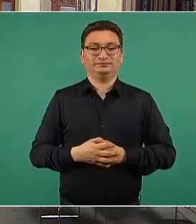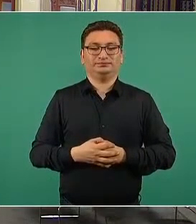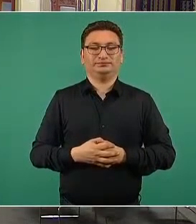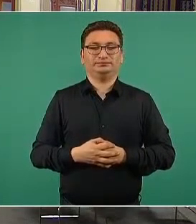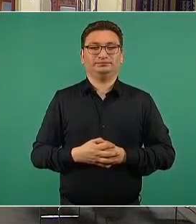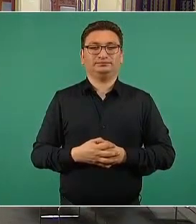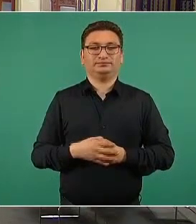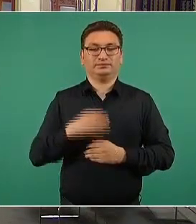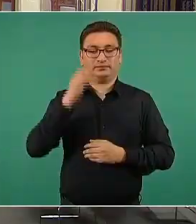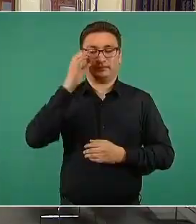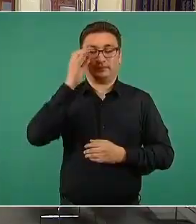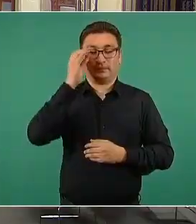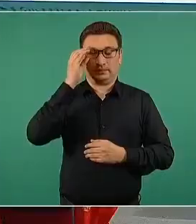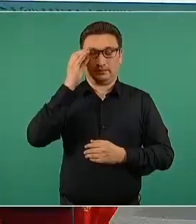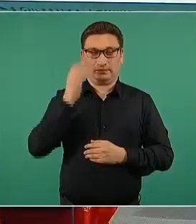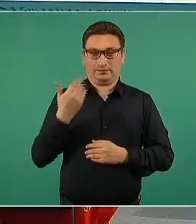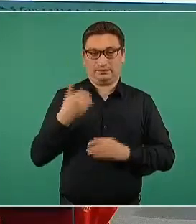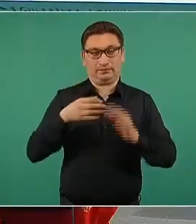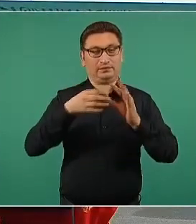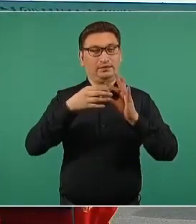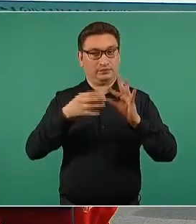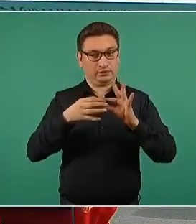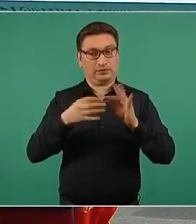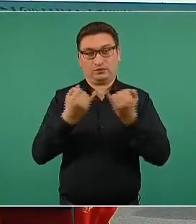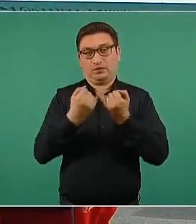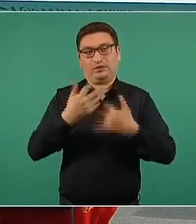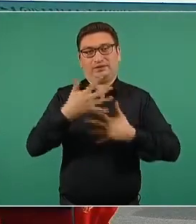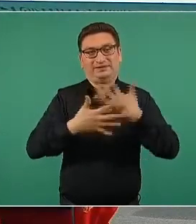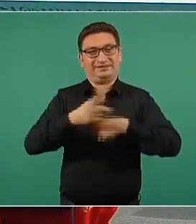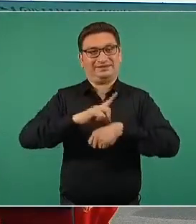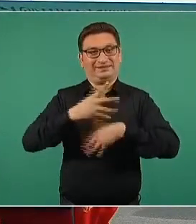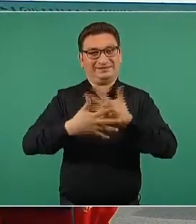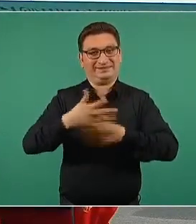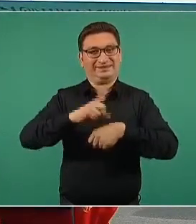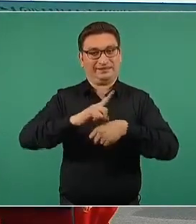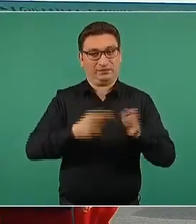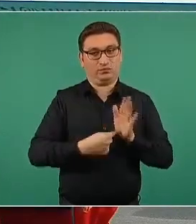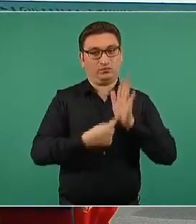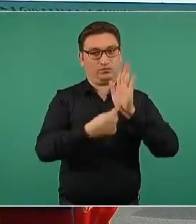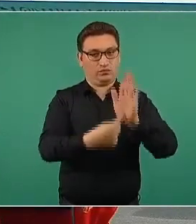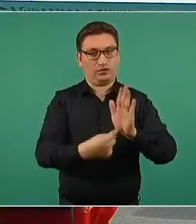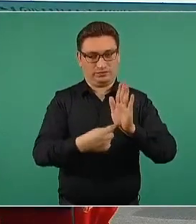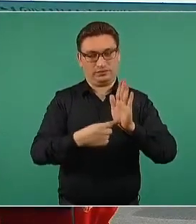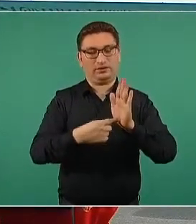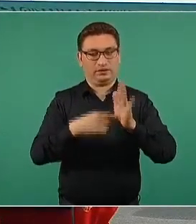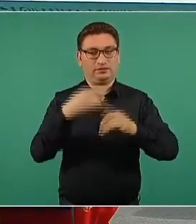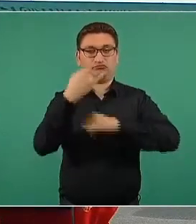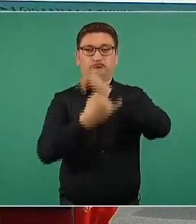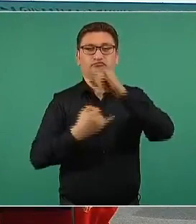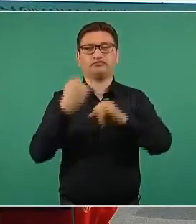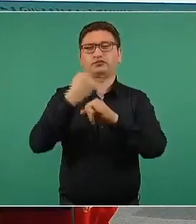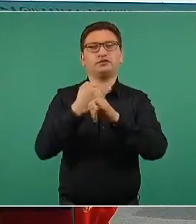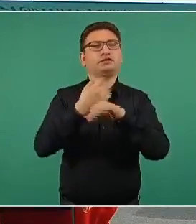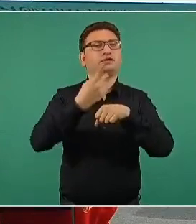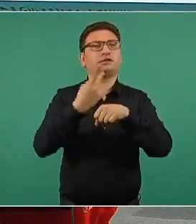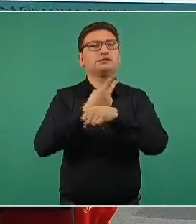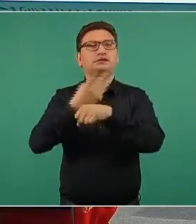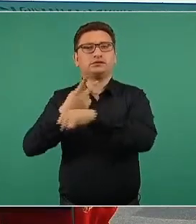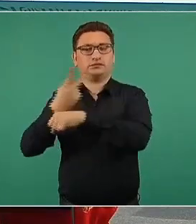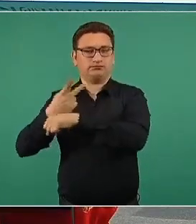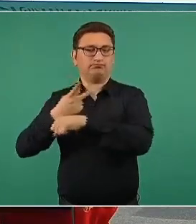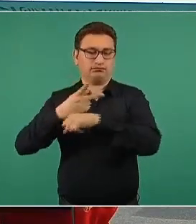Como les comentaba, pues también como un elemento quincenal presentamos el panorama internacional de lo que está ocurriendo